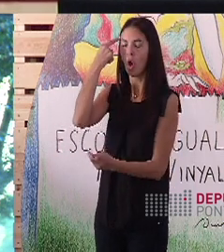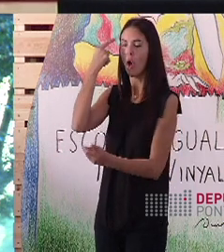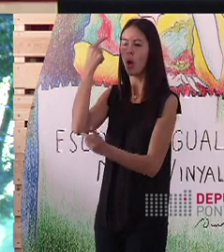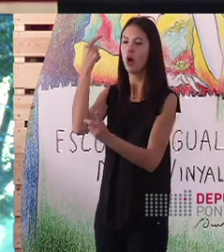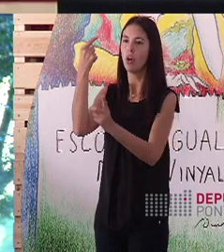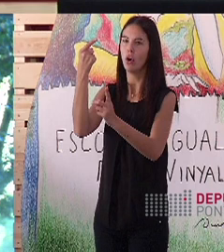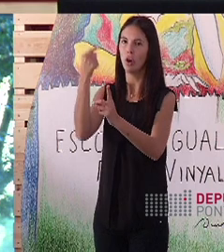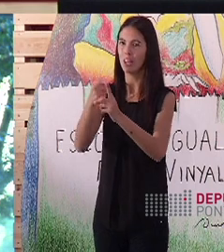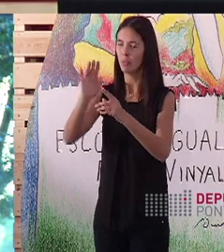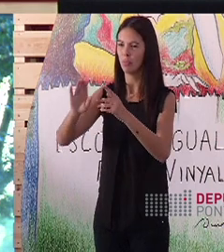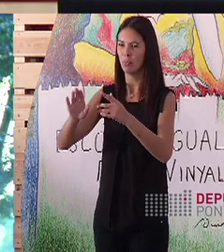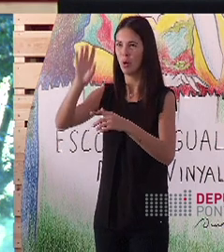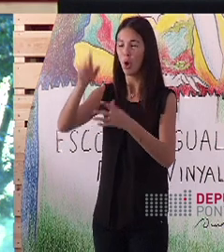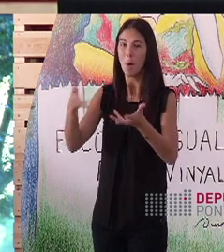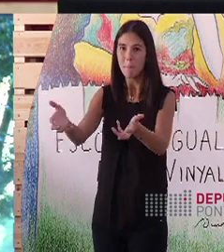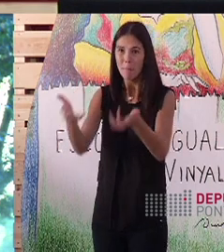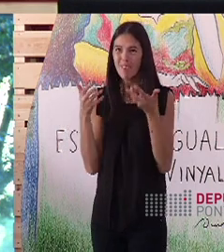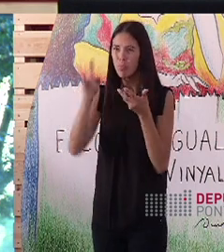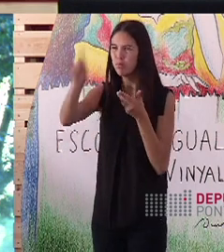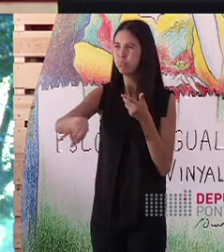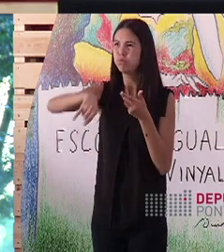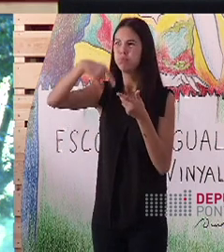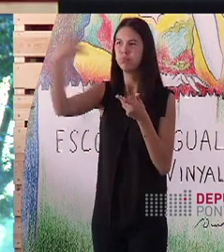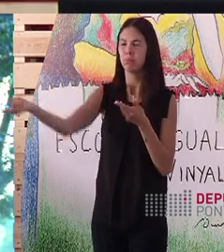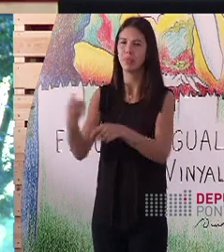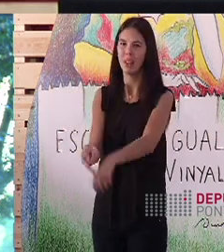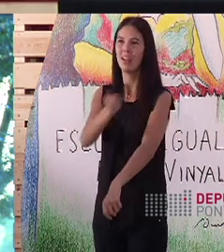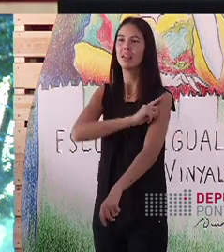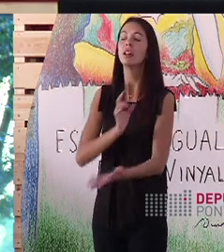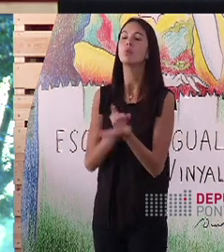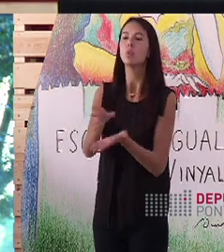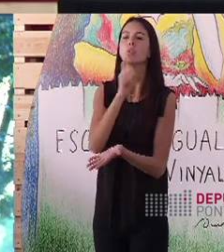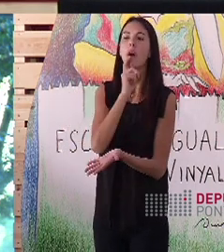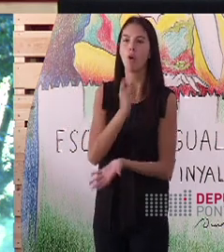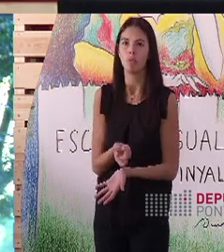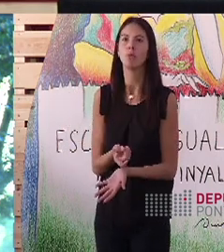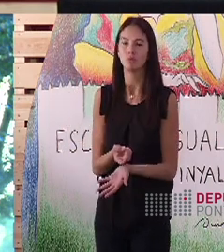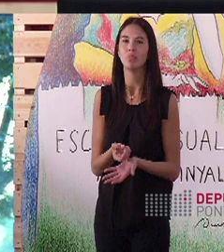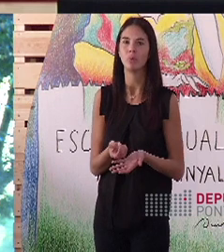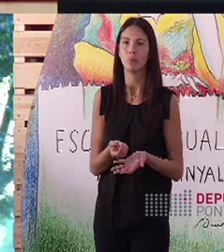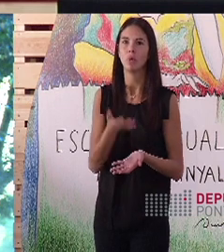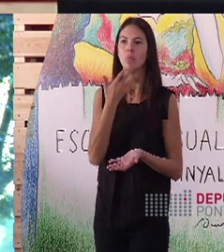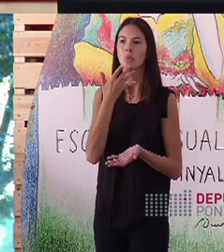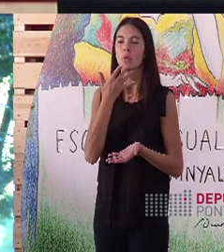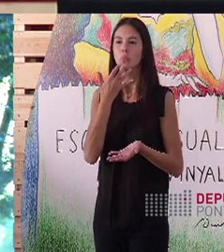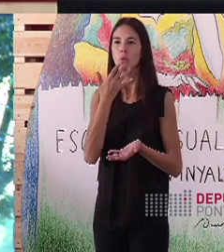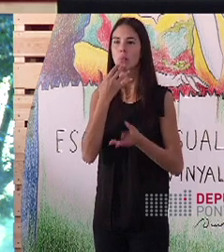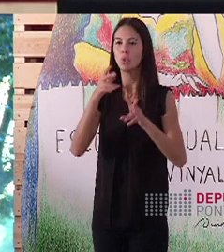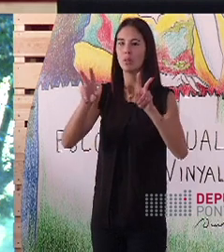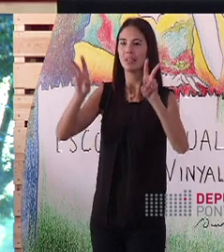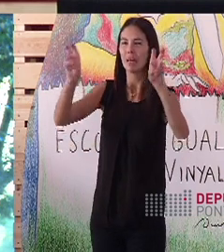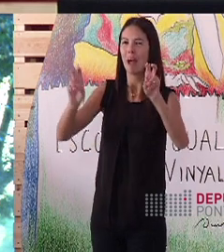duplicar hasta el infinito sus beneficios. ¿Cómo los expulsa? Expulsa con estos incendios